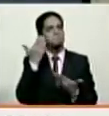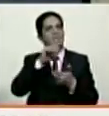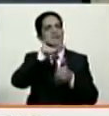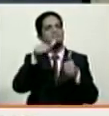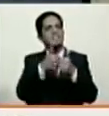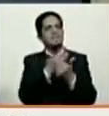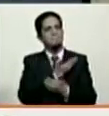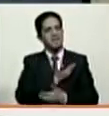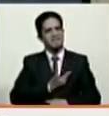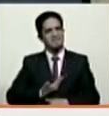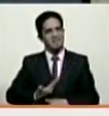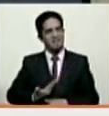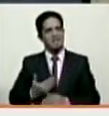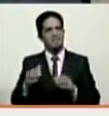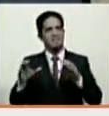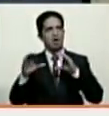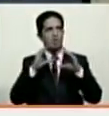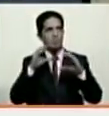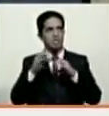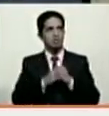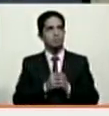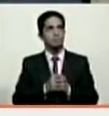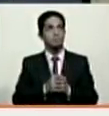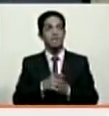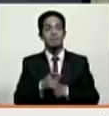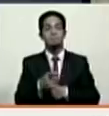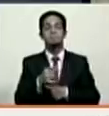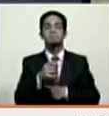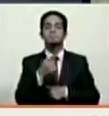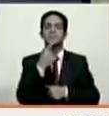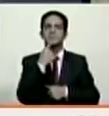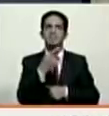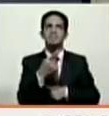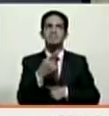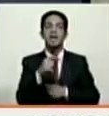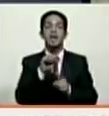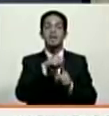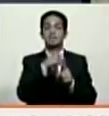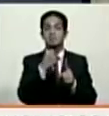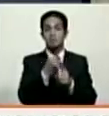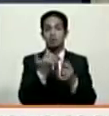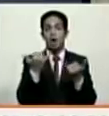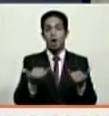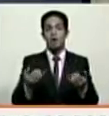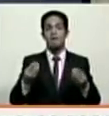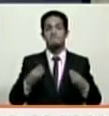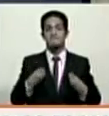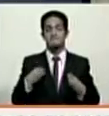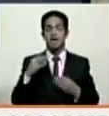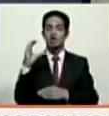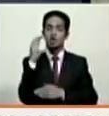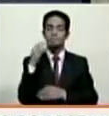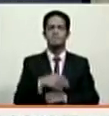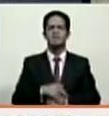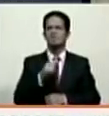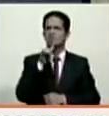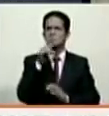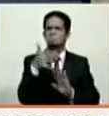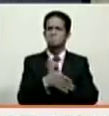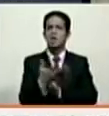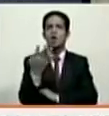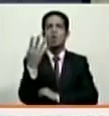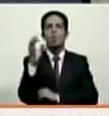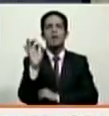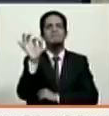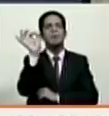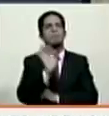vicepresidente sectorial Jorge Rodríguez. Ha mencionado la situación que se vive actualmente en Cúcuta, informó que el 40% de